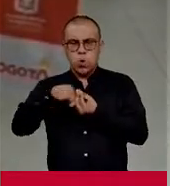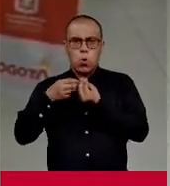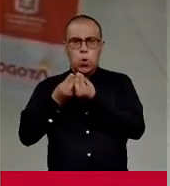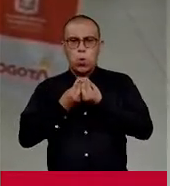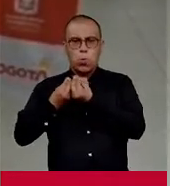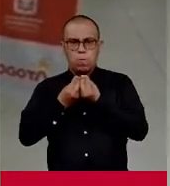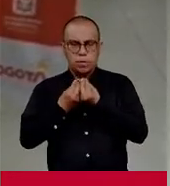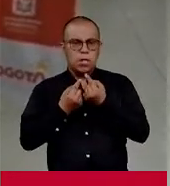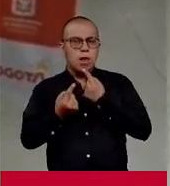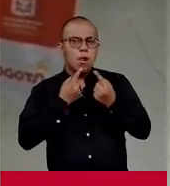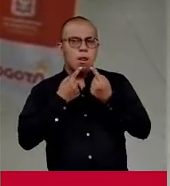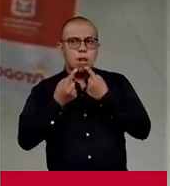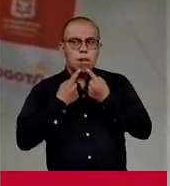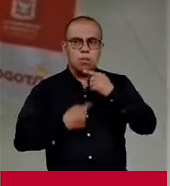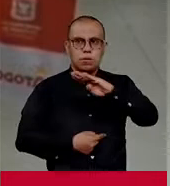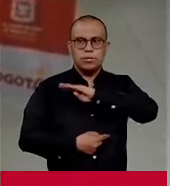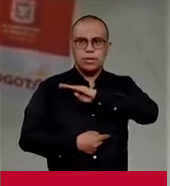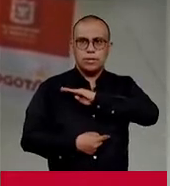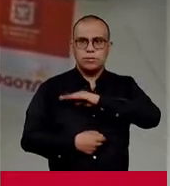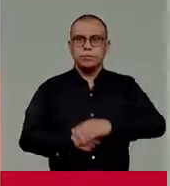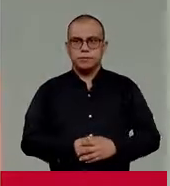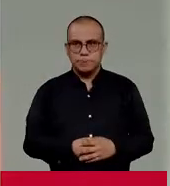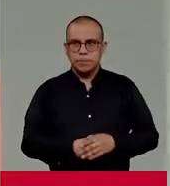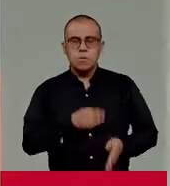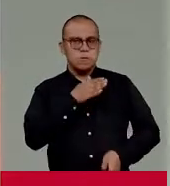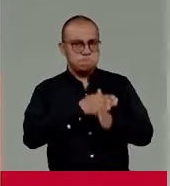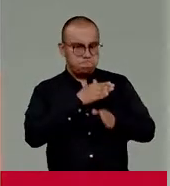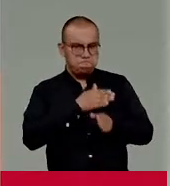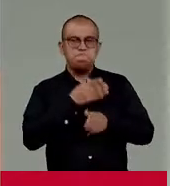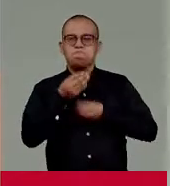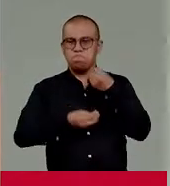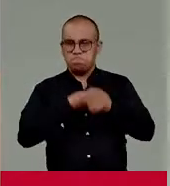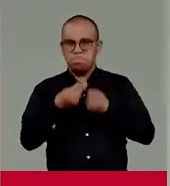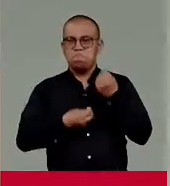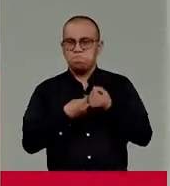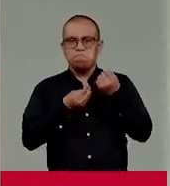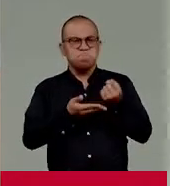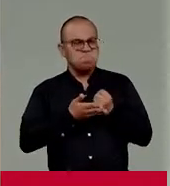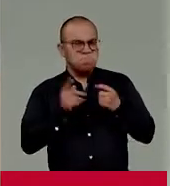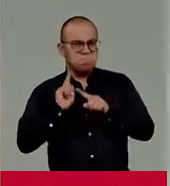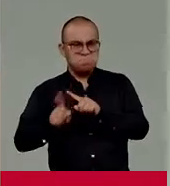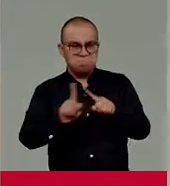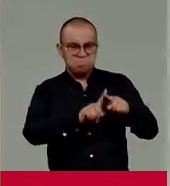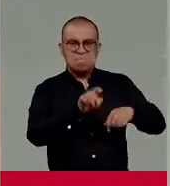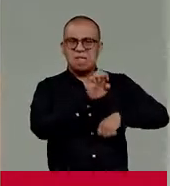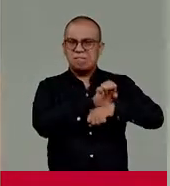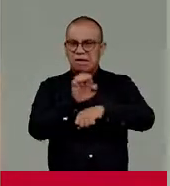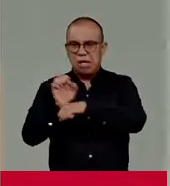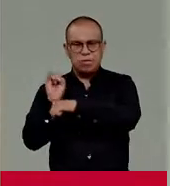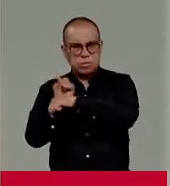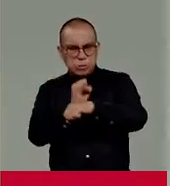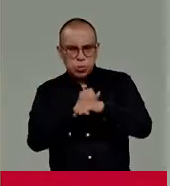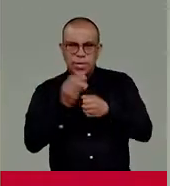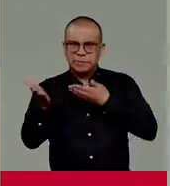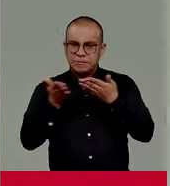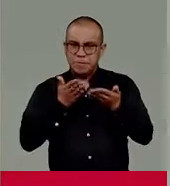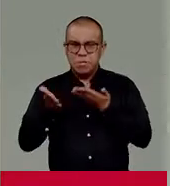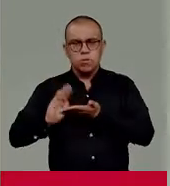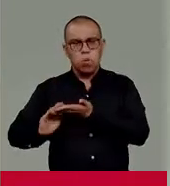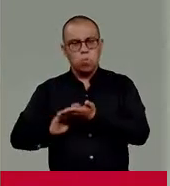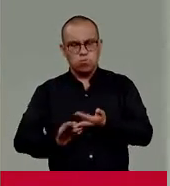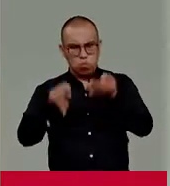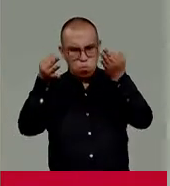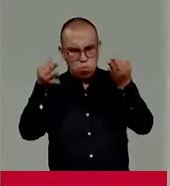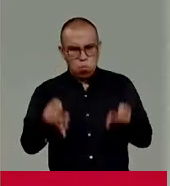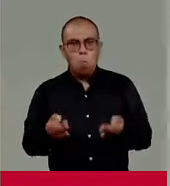de Diálogo con la Alcaldía. Seguimos contando con la colaboración de diferentes instituciones para ofrecer servicios y soluciones